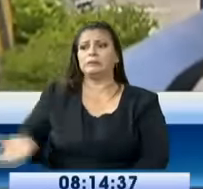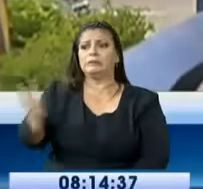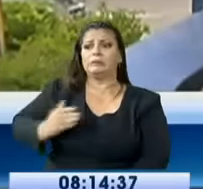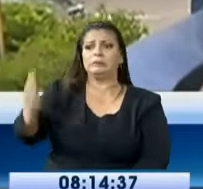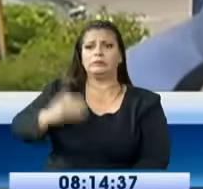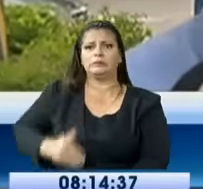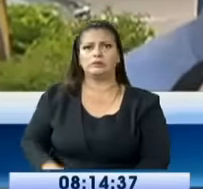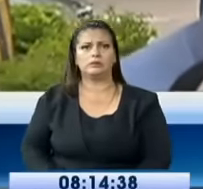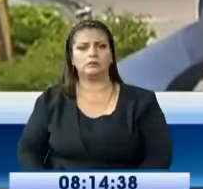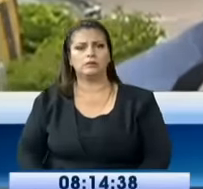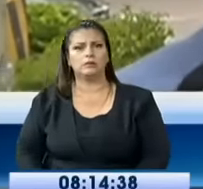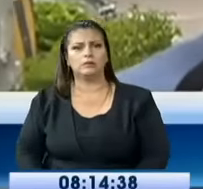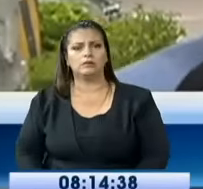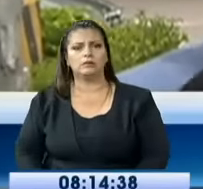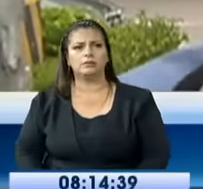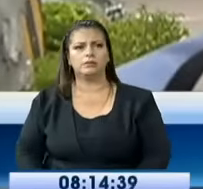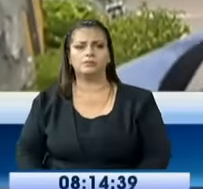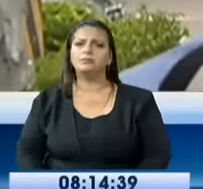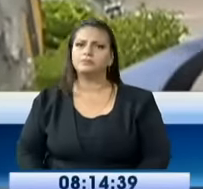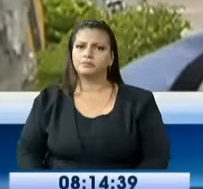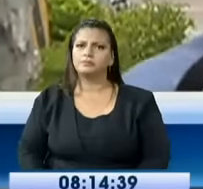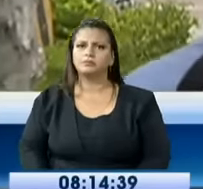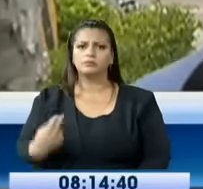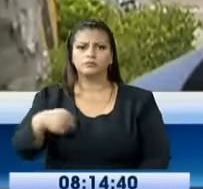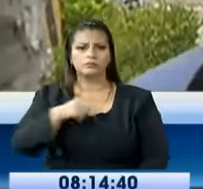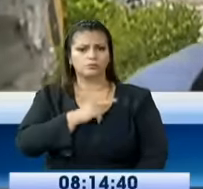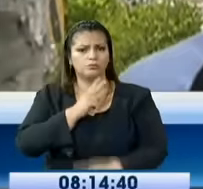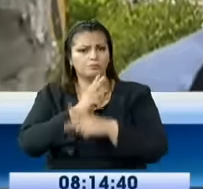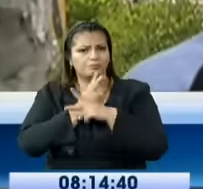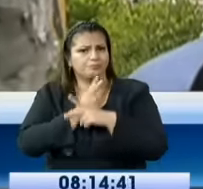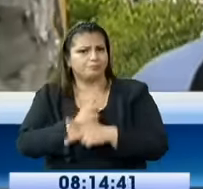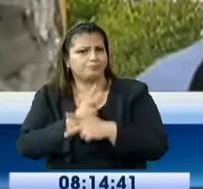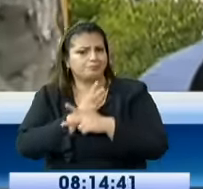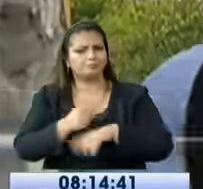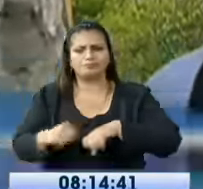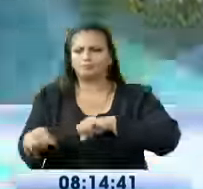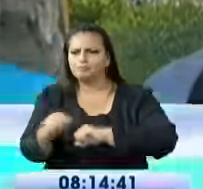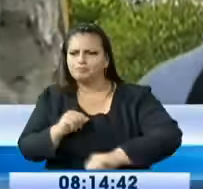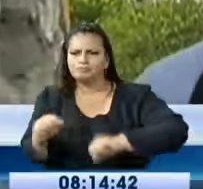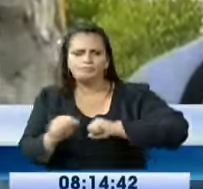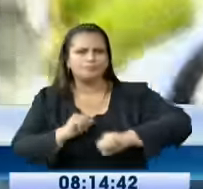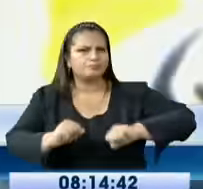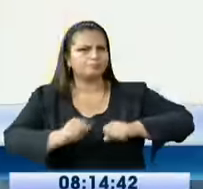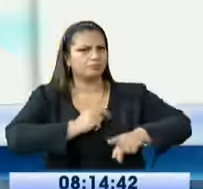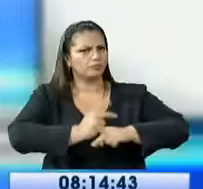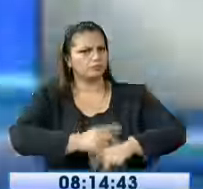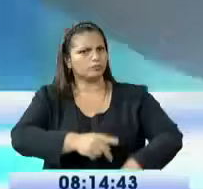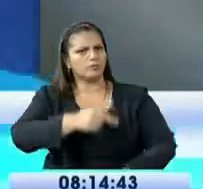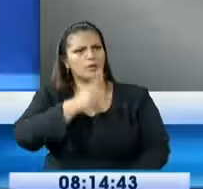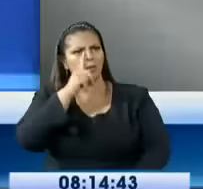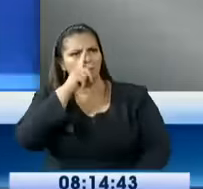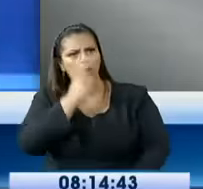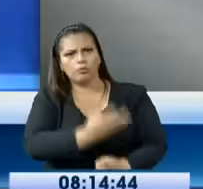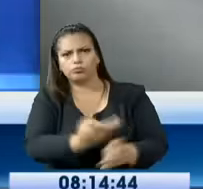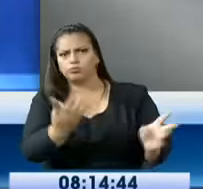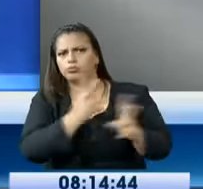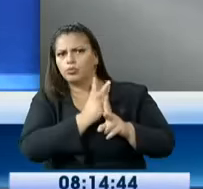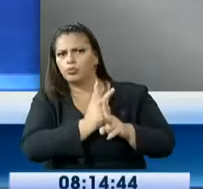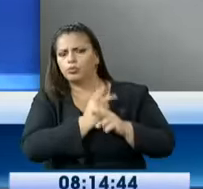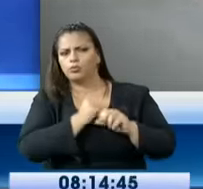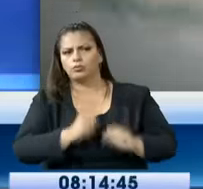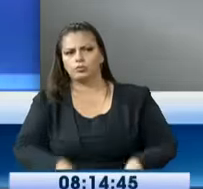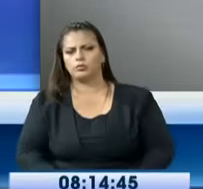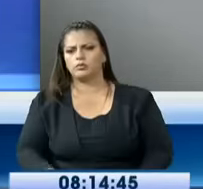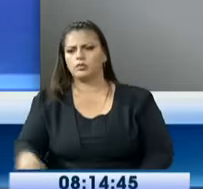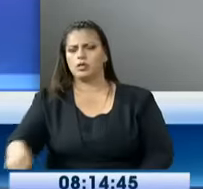no haya nada en el interior de la maleta, nosotros aplicamos medidas para proteger y precautelar la vida de nuestros trabajadores. No había nada, nada. Estaba la maleta